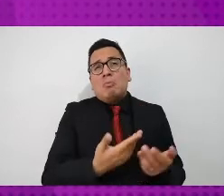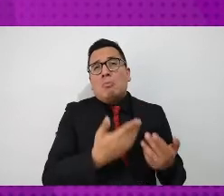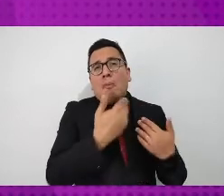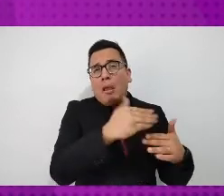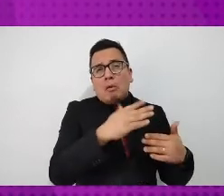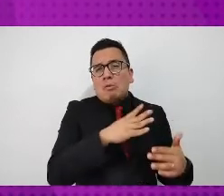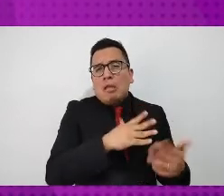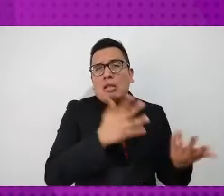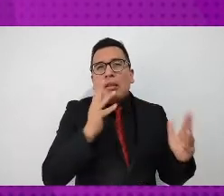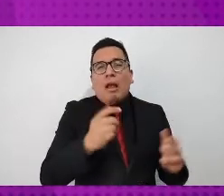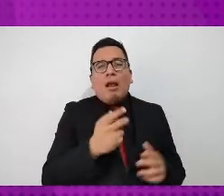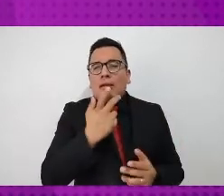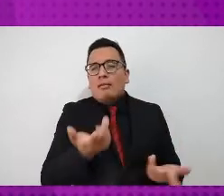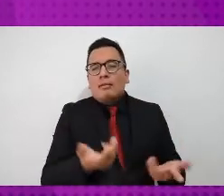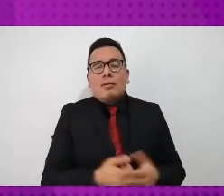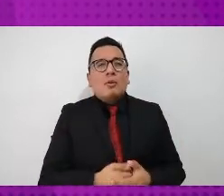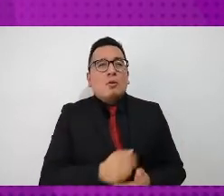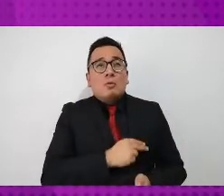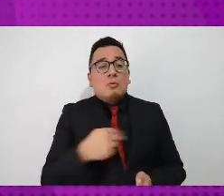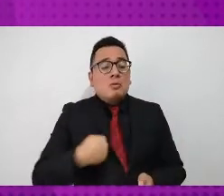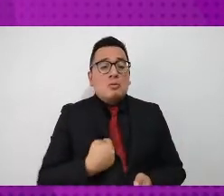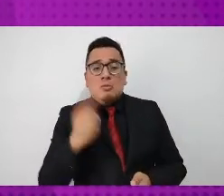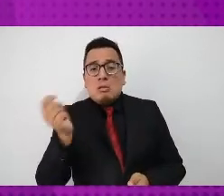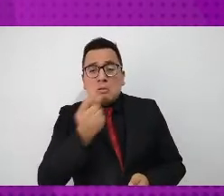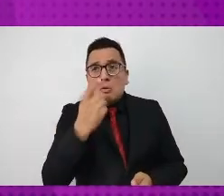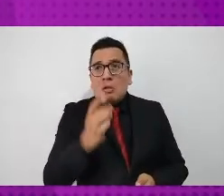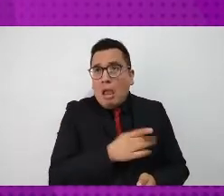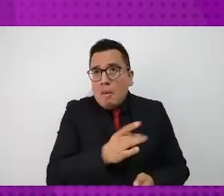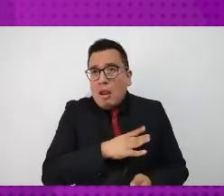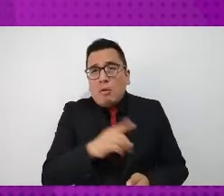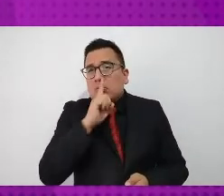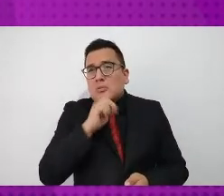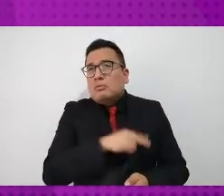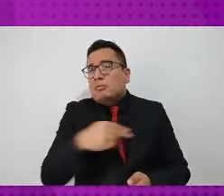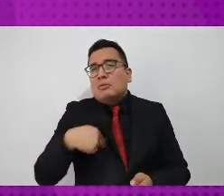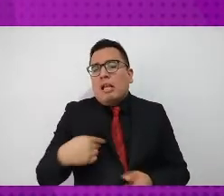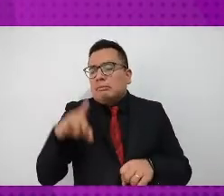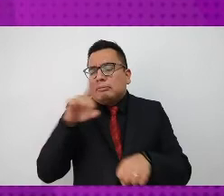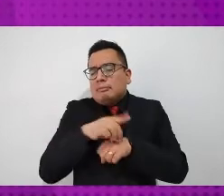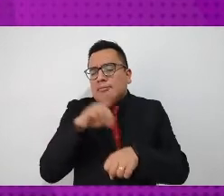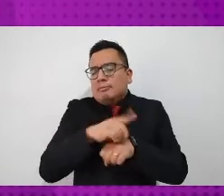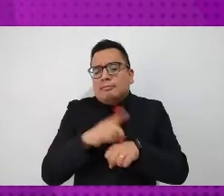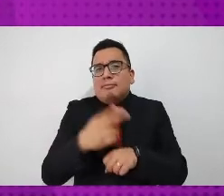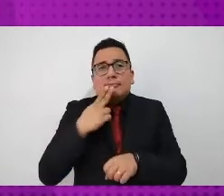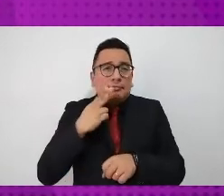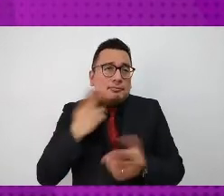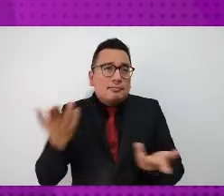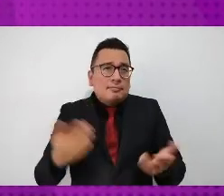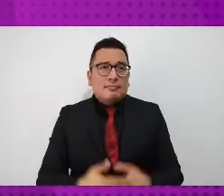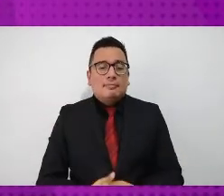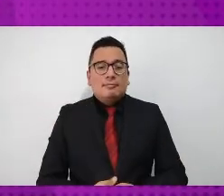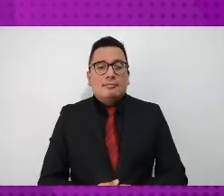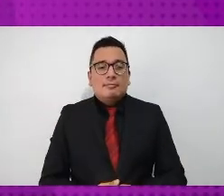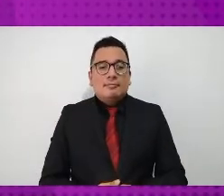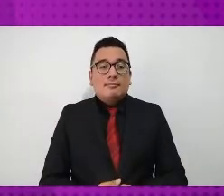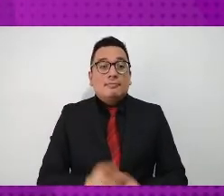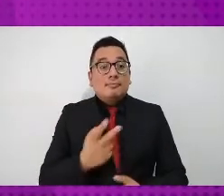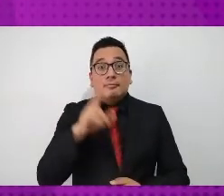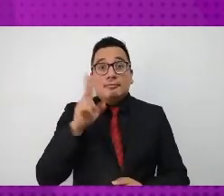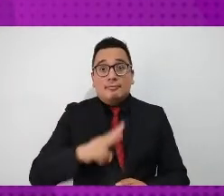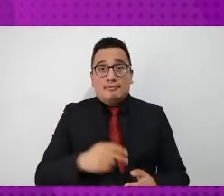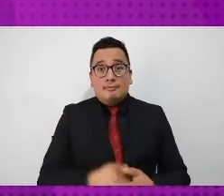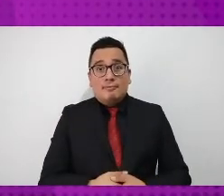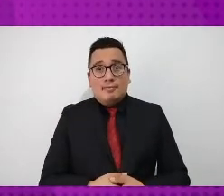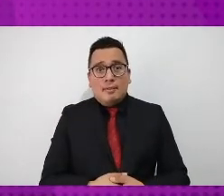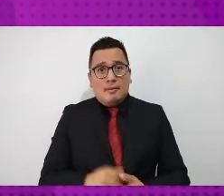entonces por qué perder la confianza las tecnologías cuando la empleamos ya para nuestra vida diaria si así